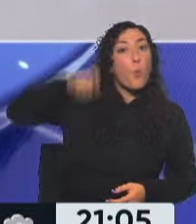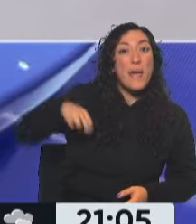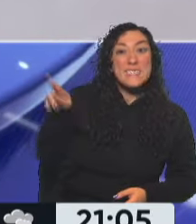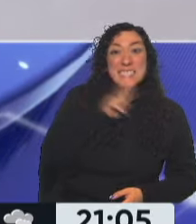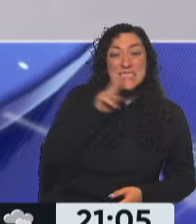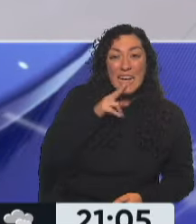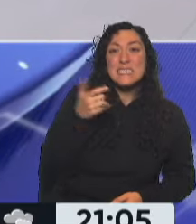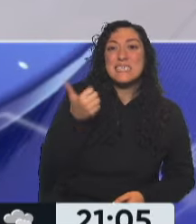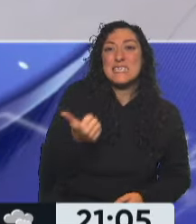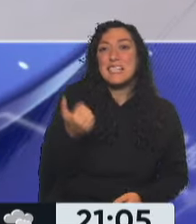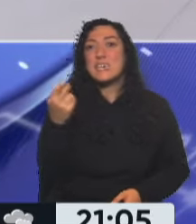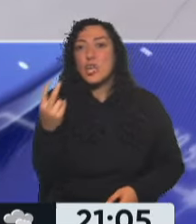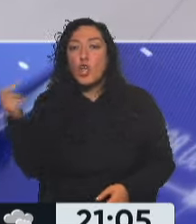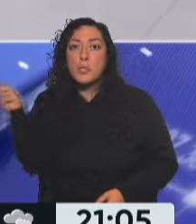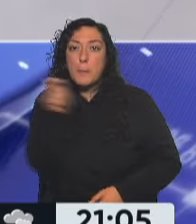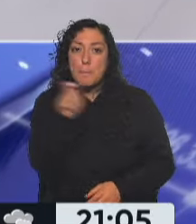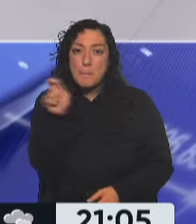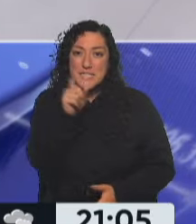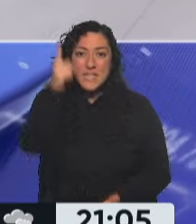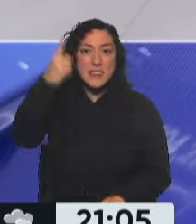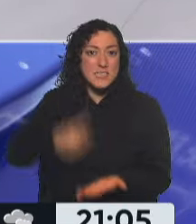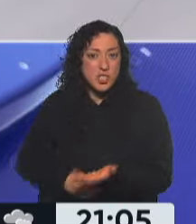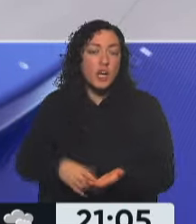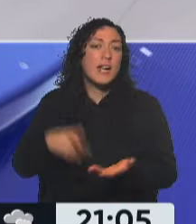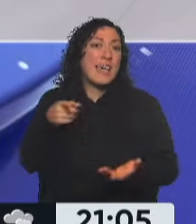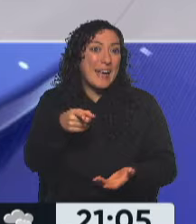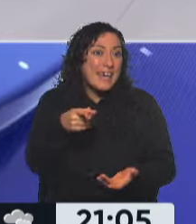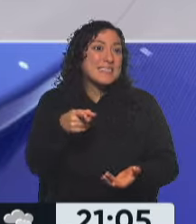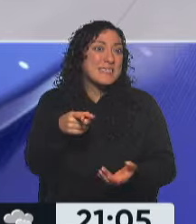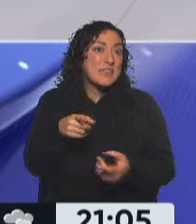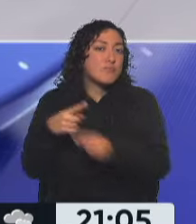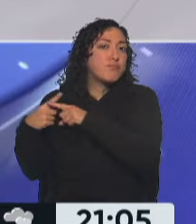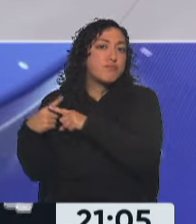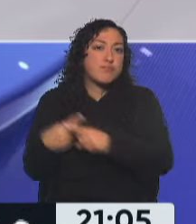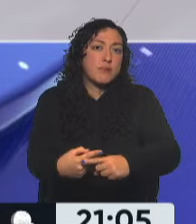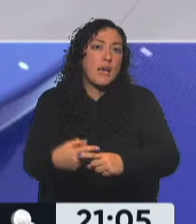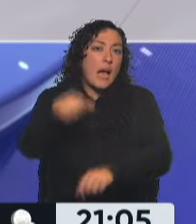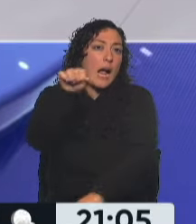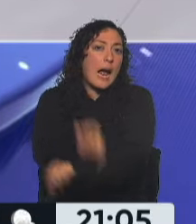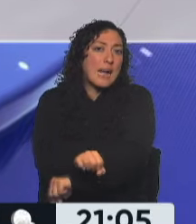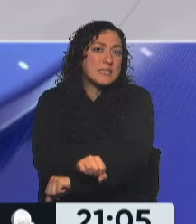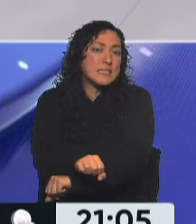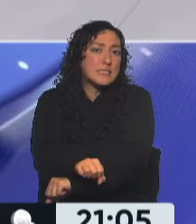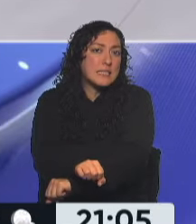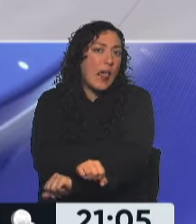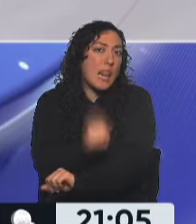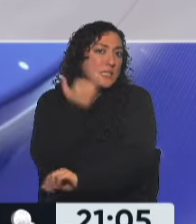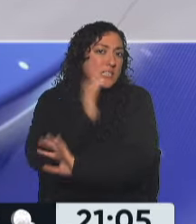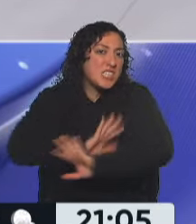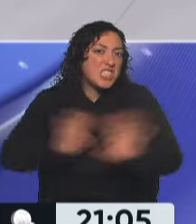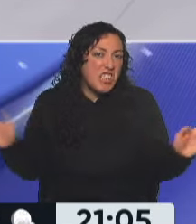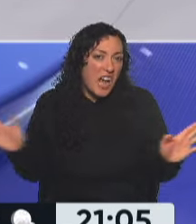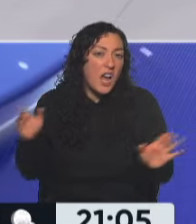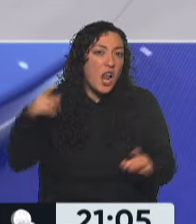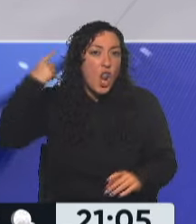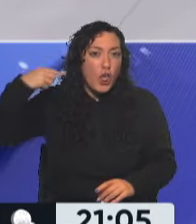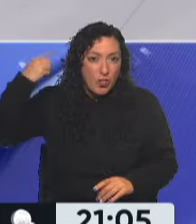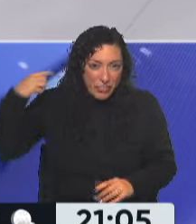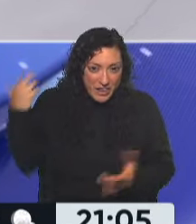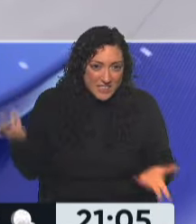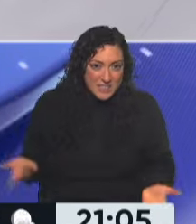de 62 meses que se calcula que es el tiempo que pasó en una cárcel de máxima seguridad en Londres. Para